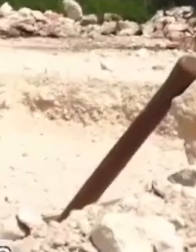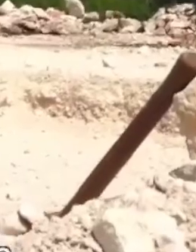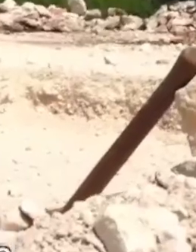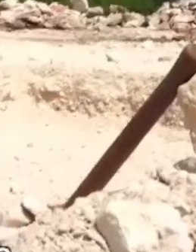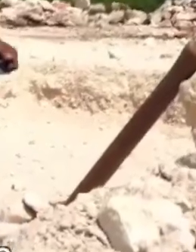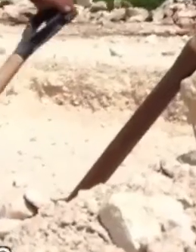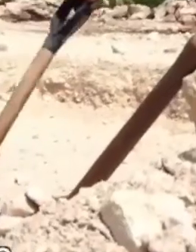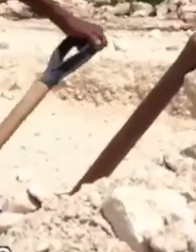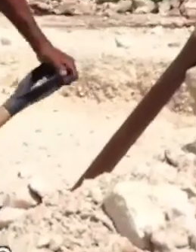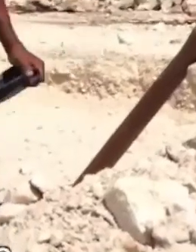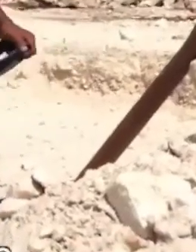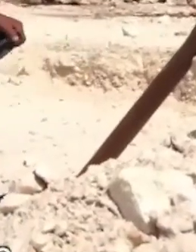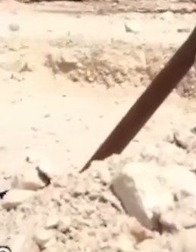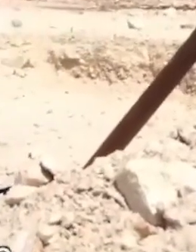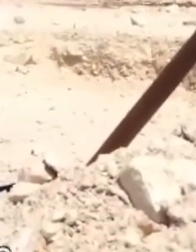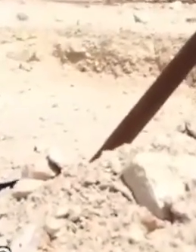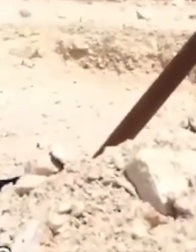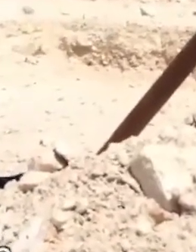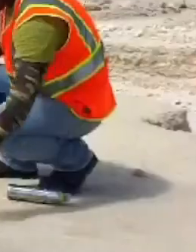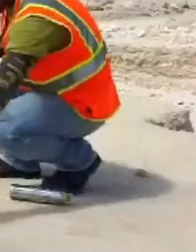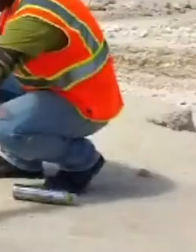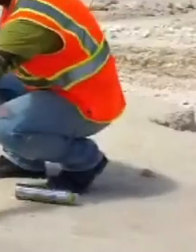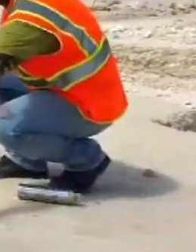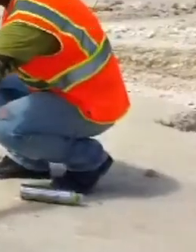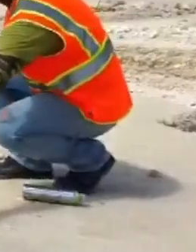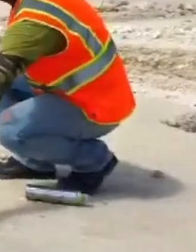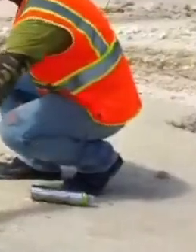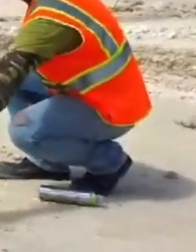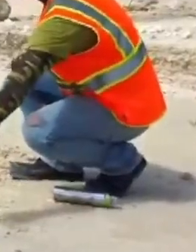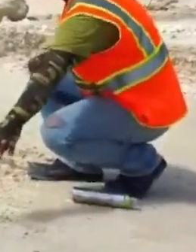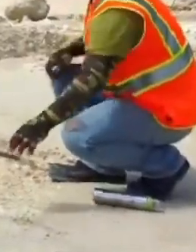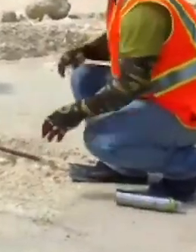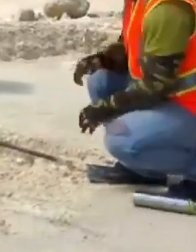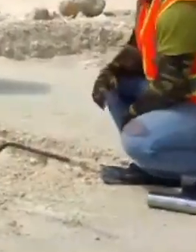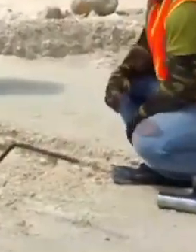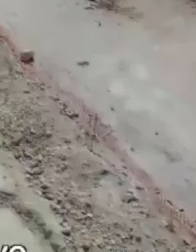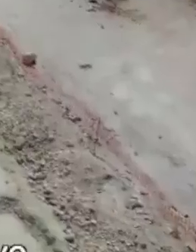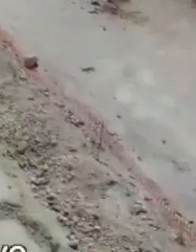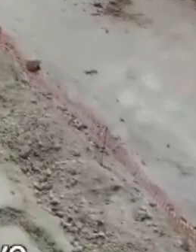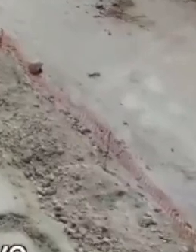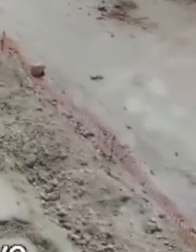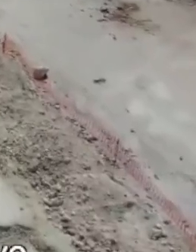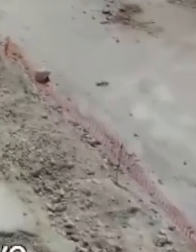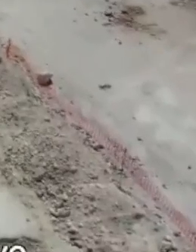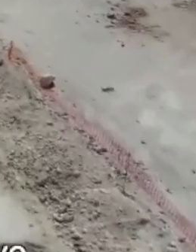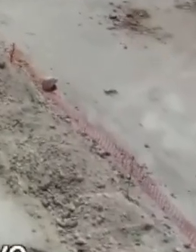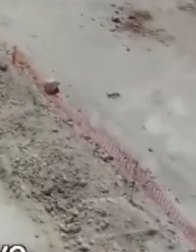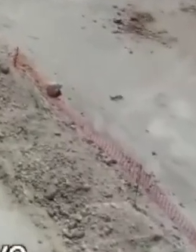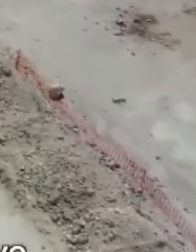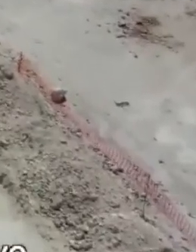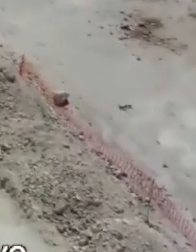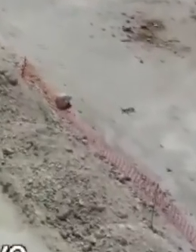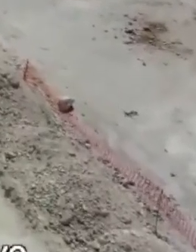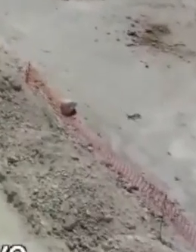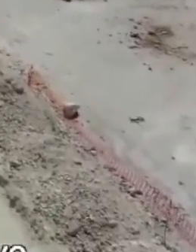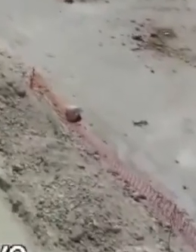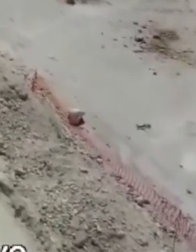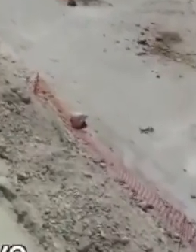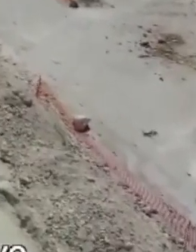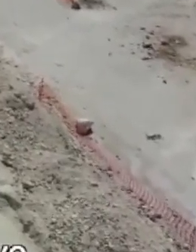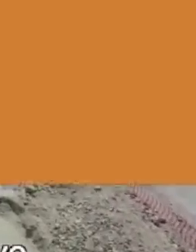carga y descarga de suministros ferroviarios, un taller, así como un edificio para personal administrativo y